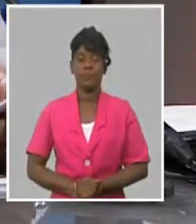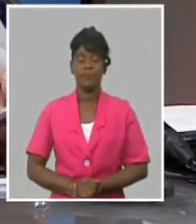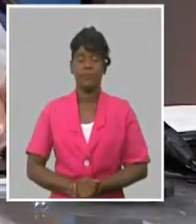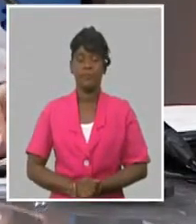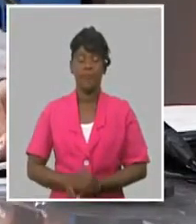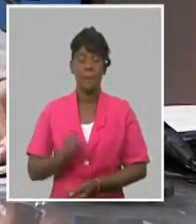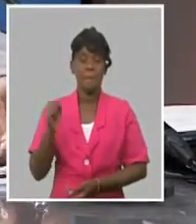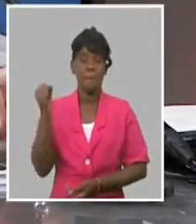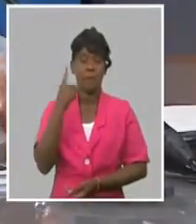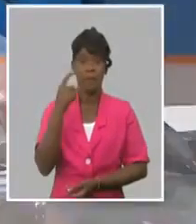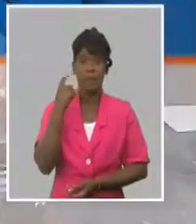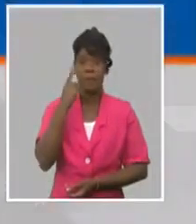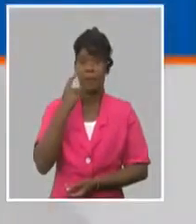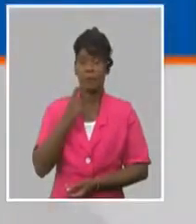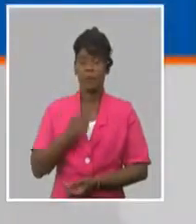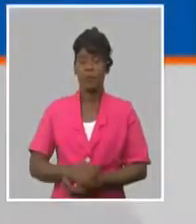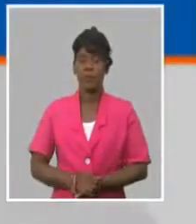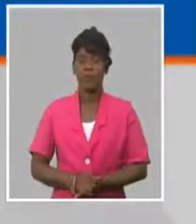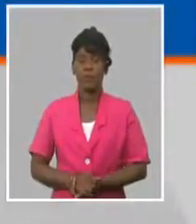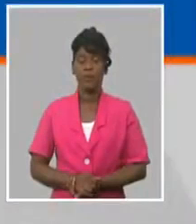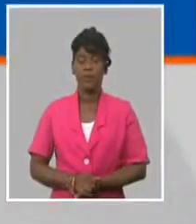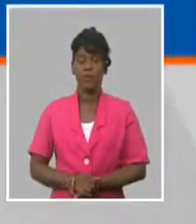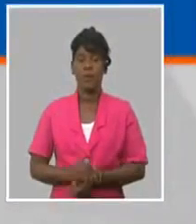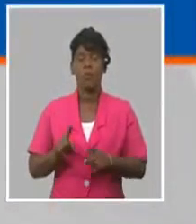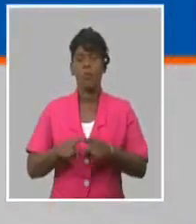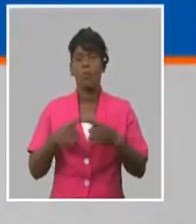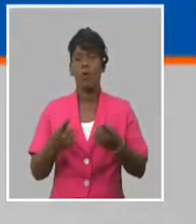La primera pregunta es ¿por qué el ordenamiento monetario?